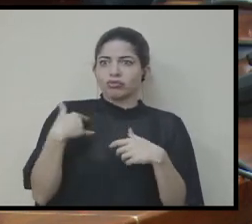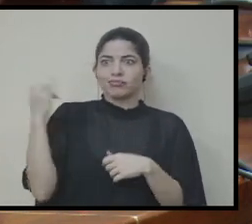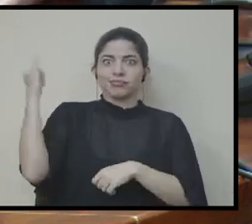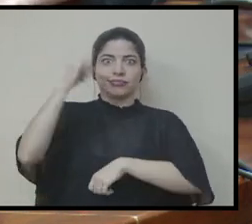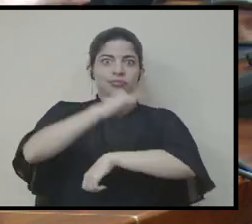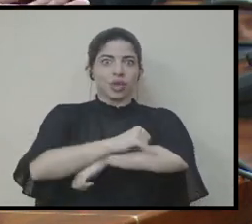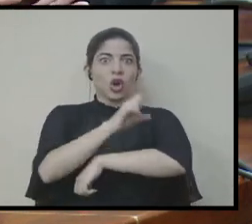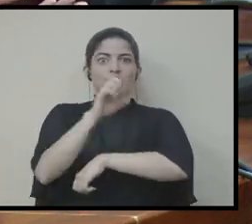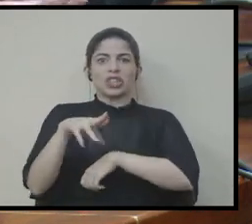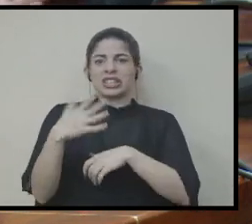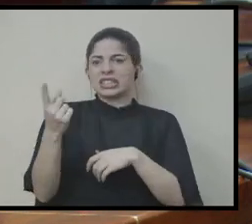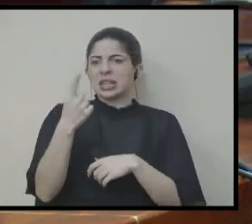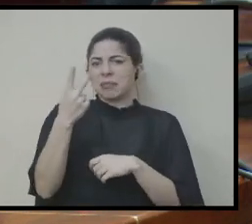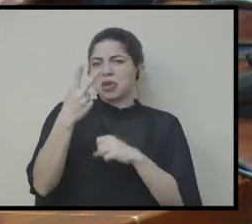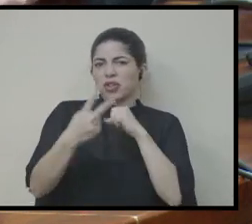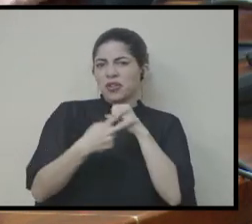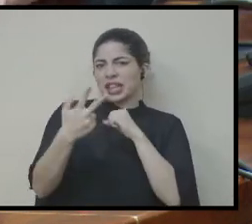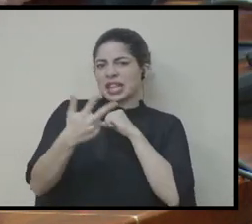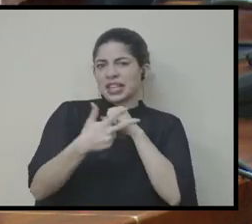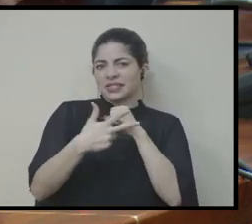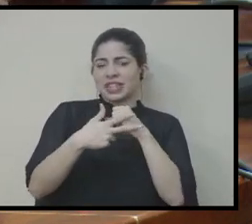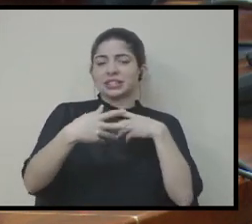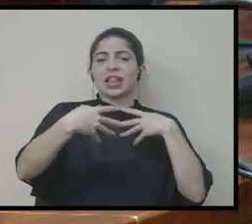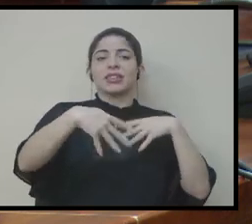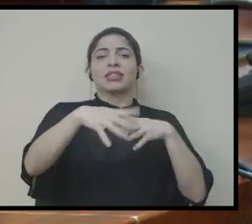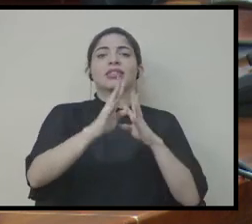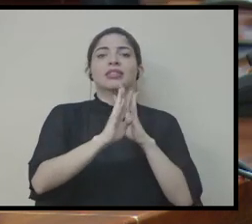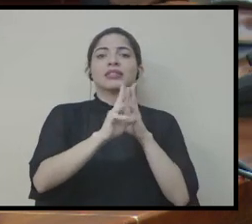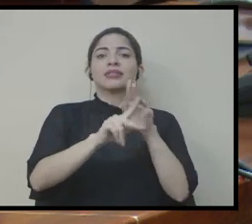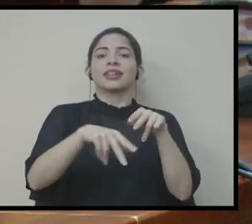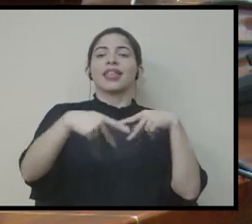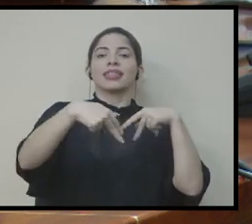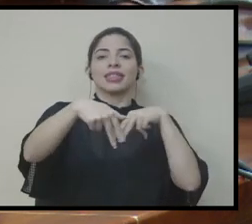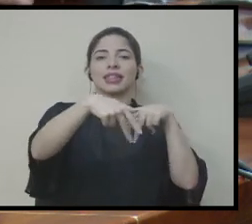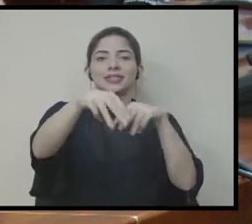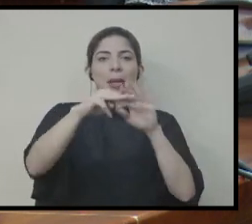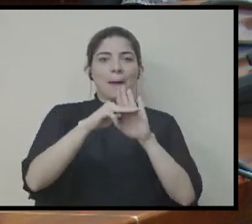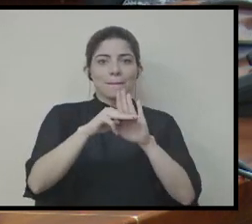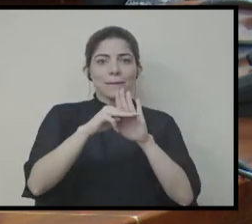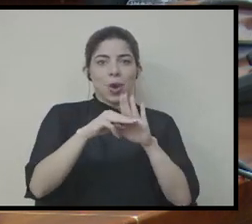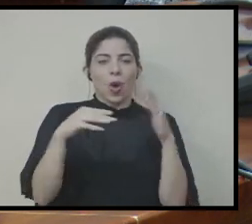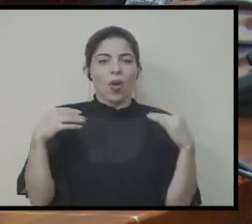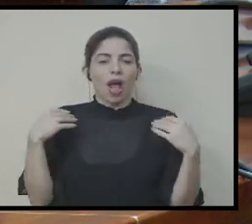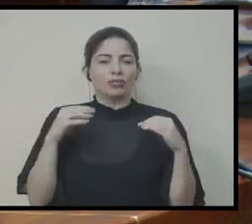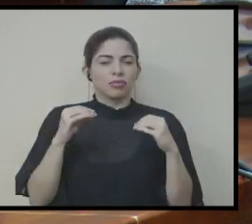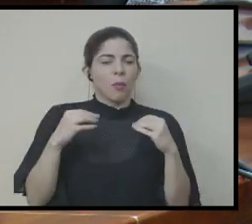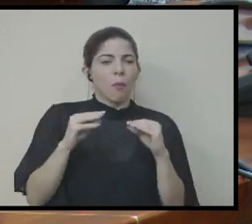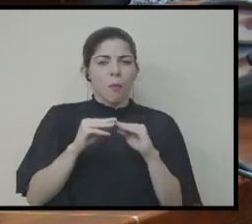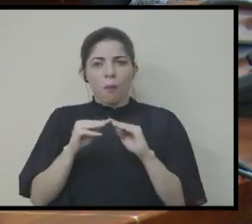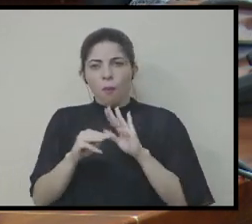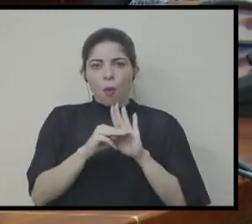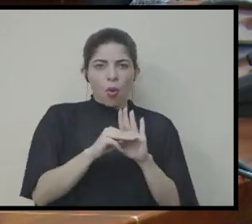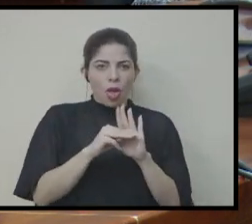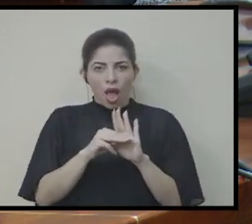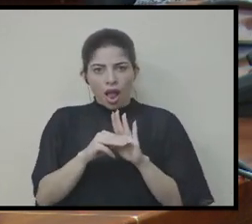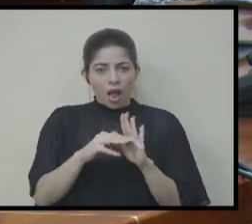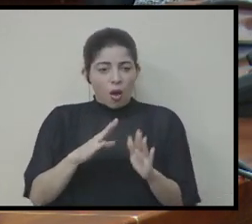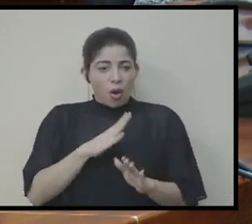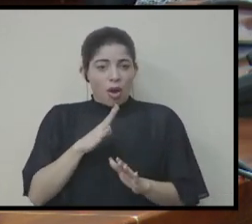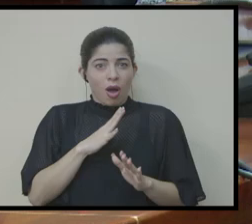Rica 2-3 veces, presentaba los desfiles. O sea, todo ese mundo de glam y lindo ya no